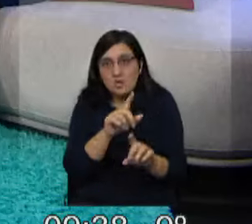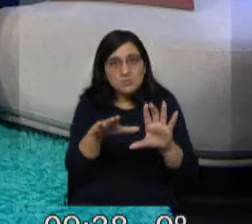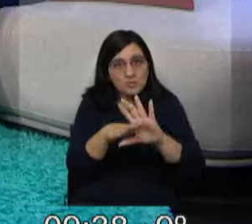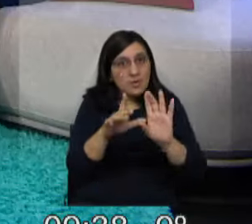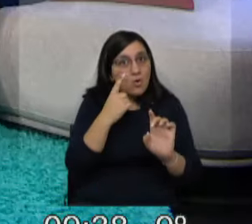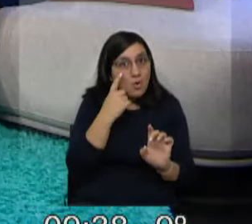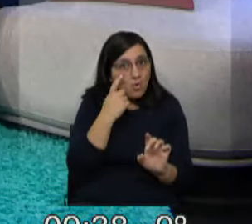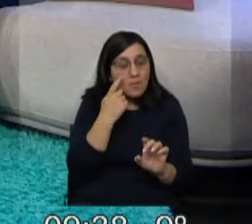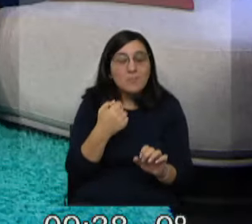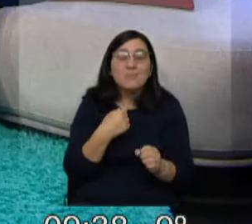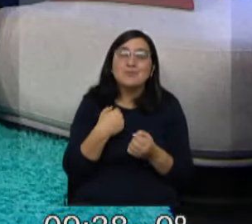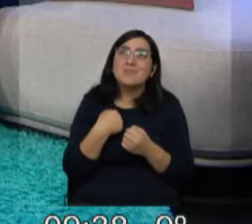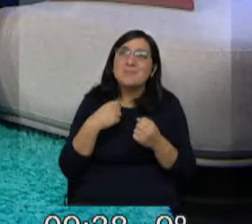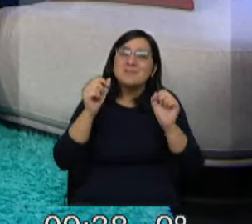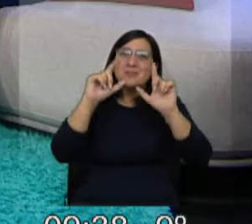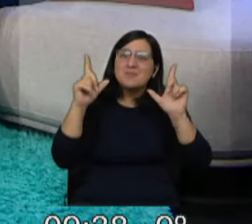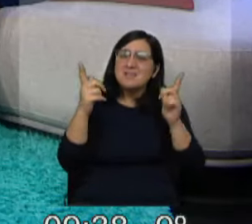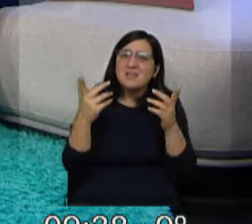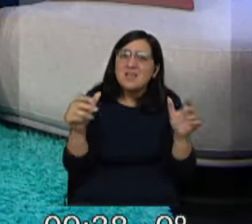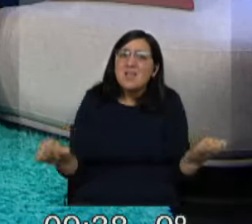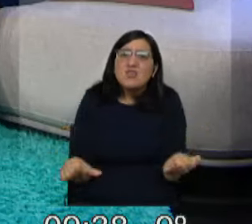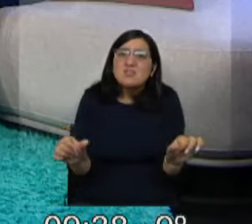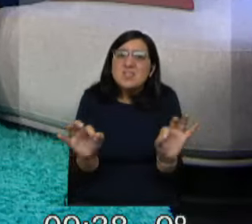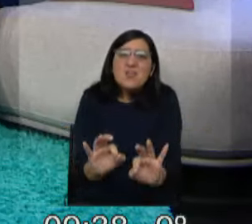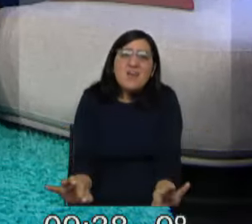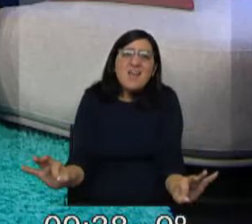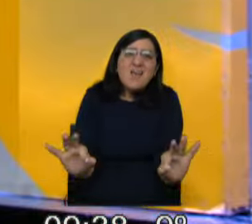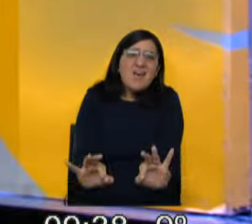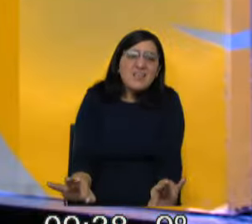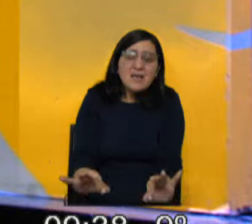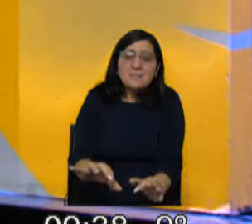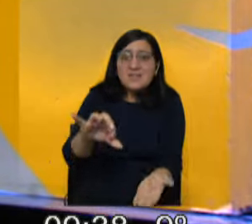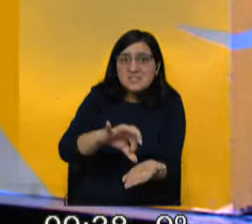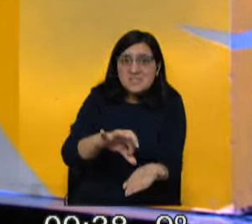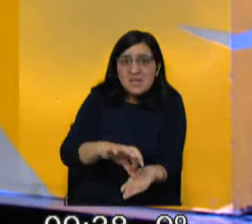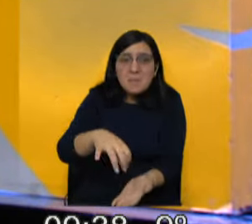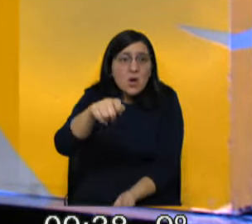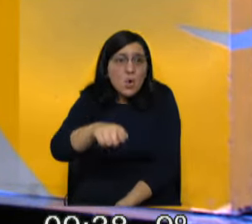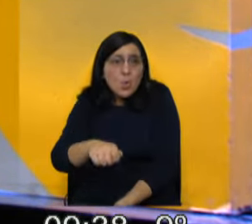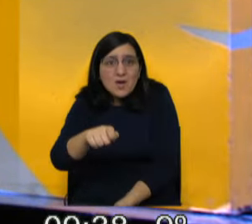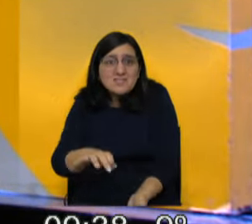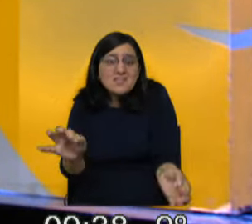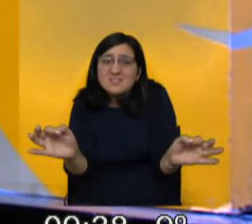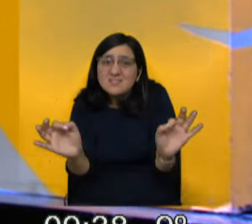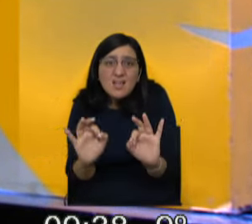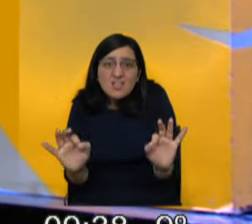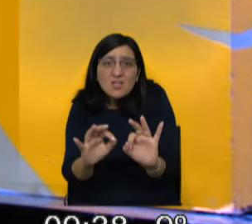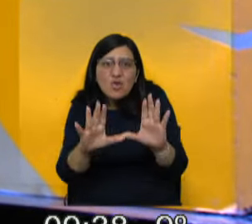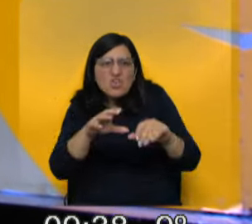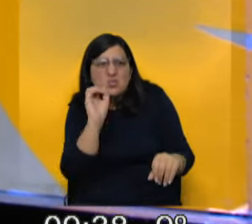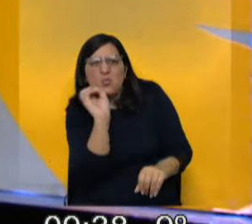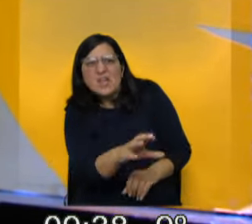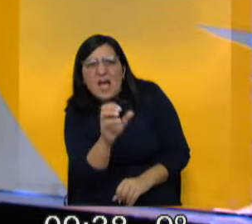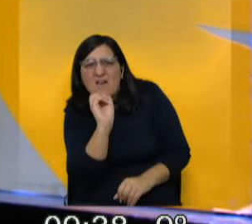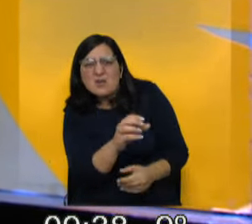eso lo que me sorprende es la reacción que no existe del sistema. Del sistema como sociedad, como el